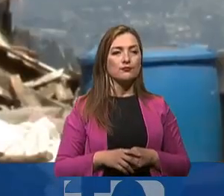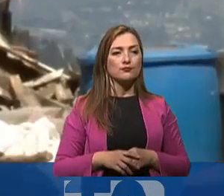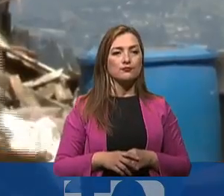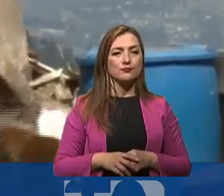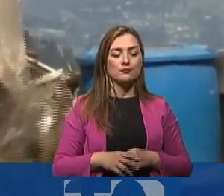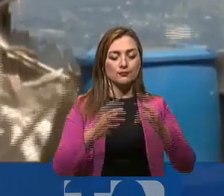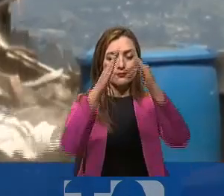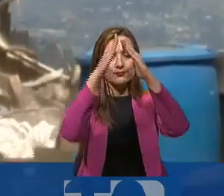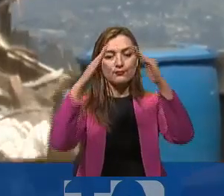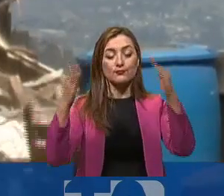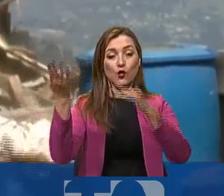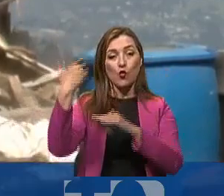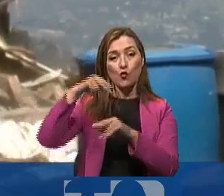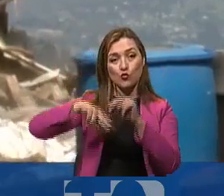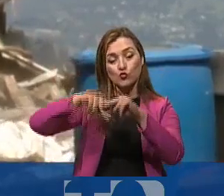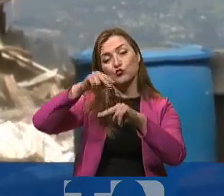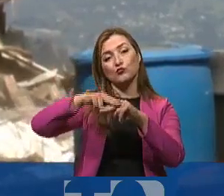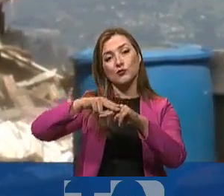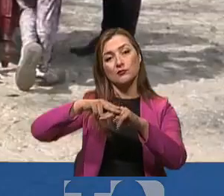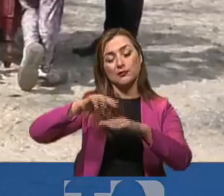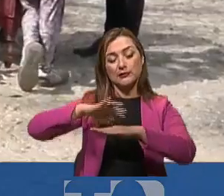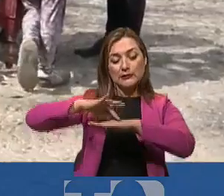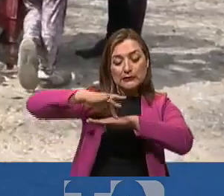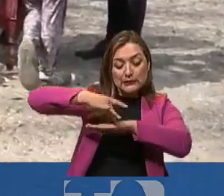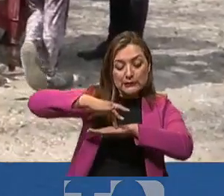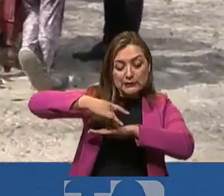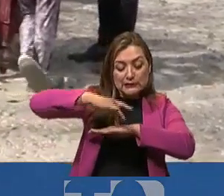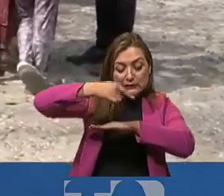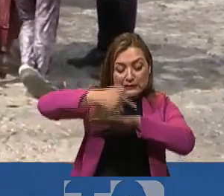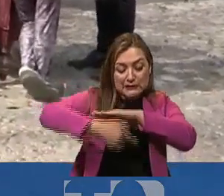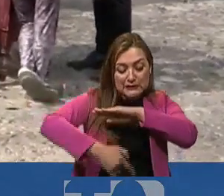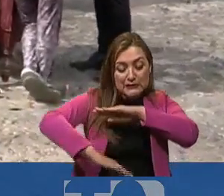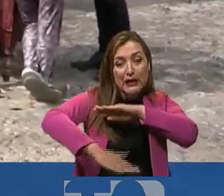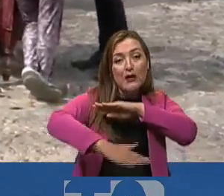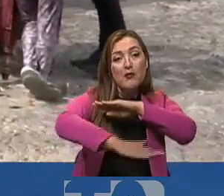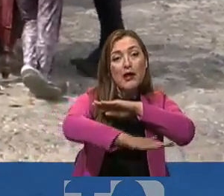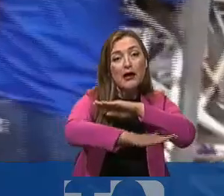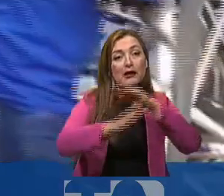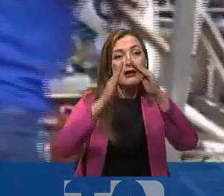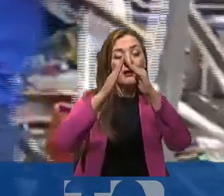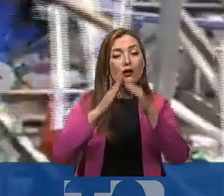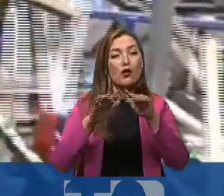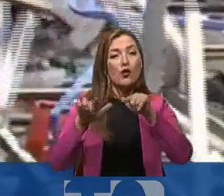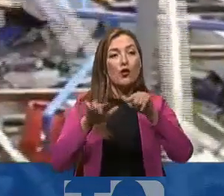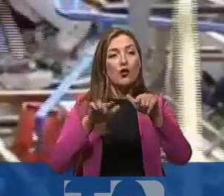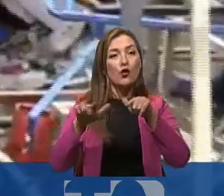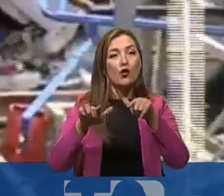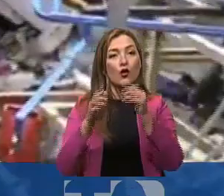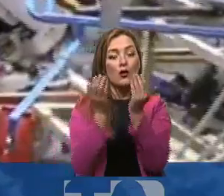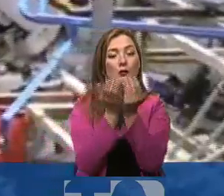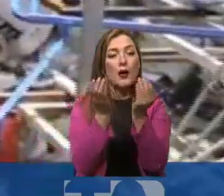La vivienda fue construida en el borde de la quebrada Cantagallo y era utilizada como un punto de